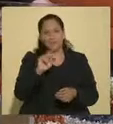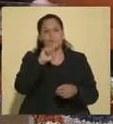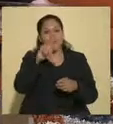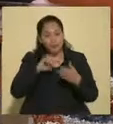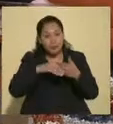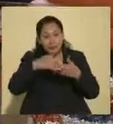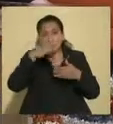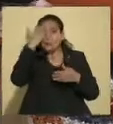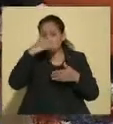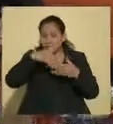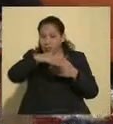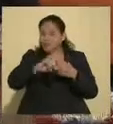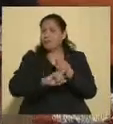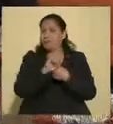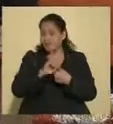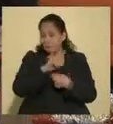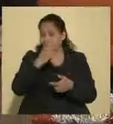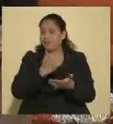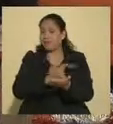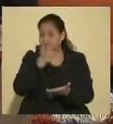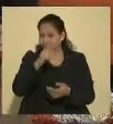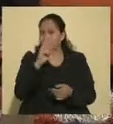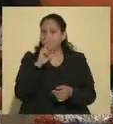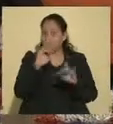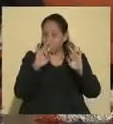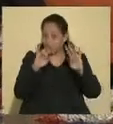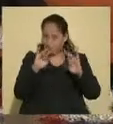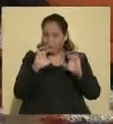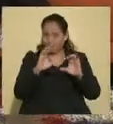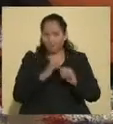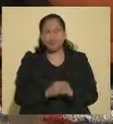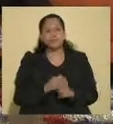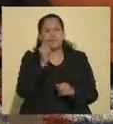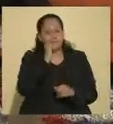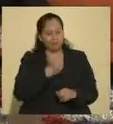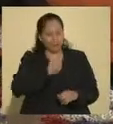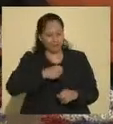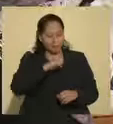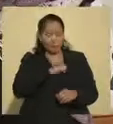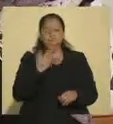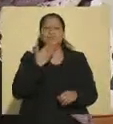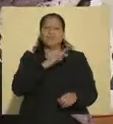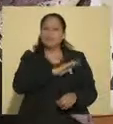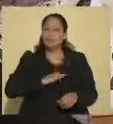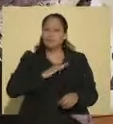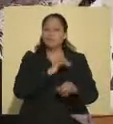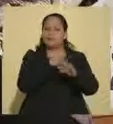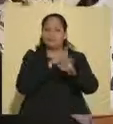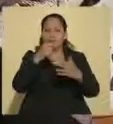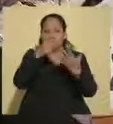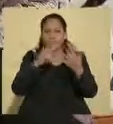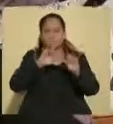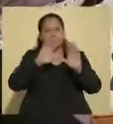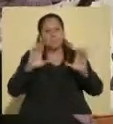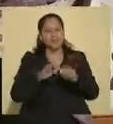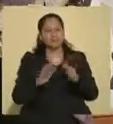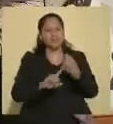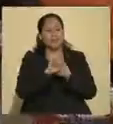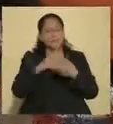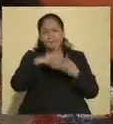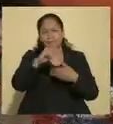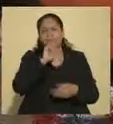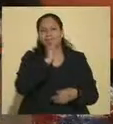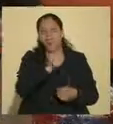consecuencias. Las Interesante. consecuencias son severas, entonces abusados. Qué Vivir una interesante, sexualidad sana, feliz. Informada. Exactamente, sin